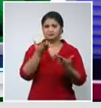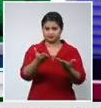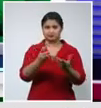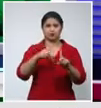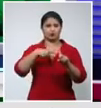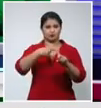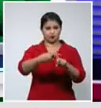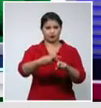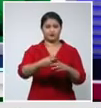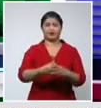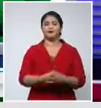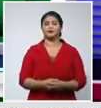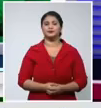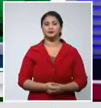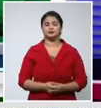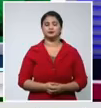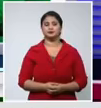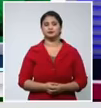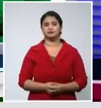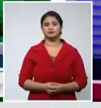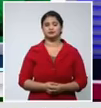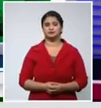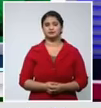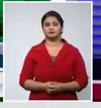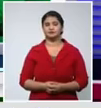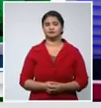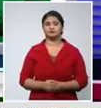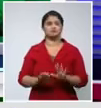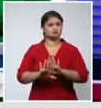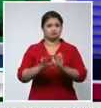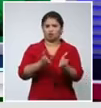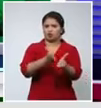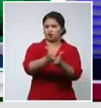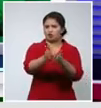masculino. Comportamiento que hemos tenido desde principios de la pandemia.